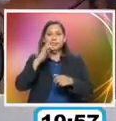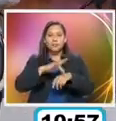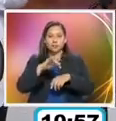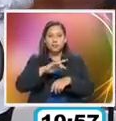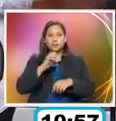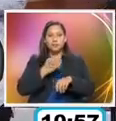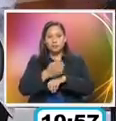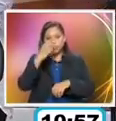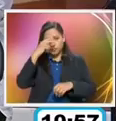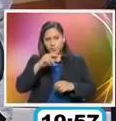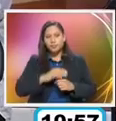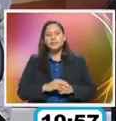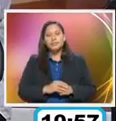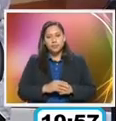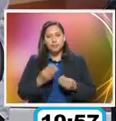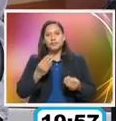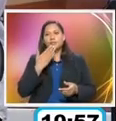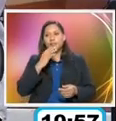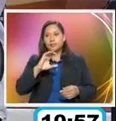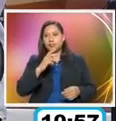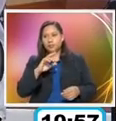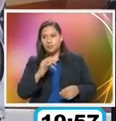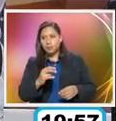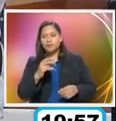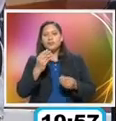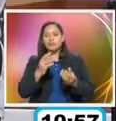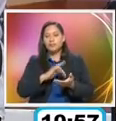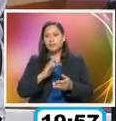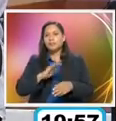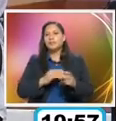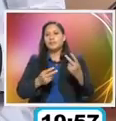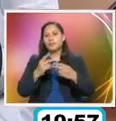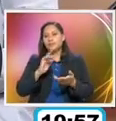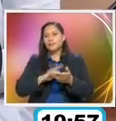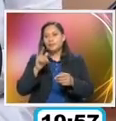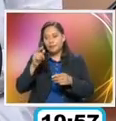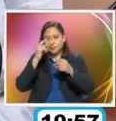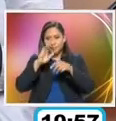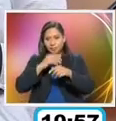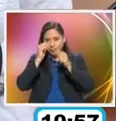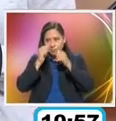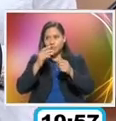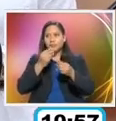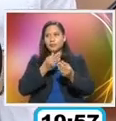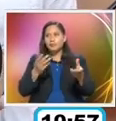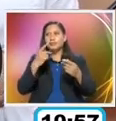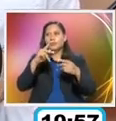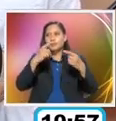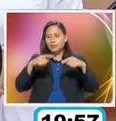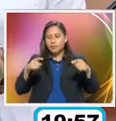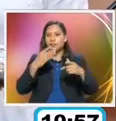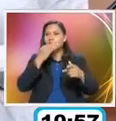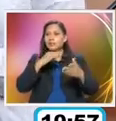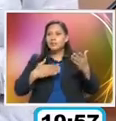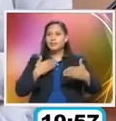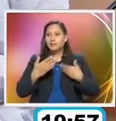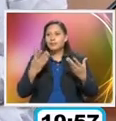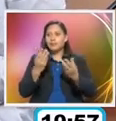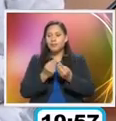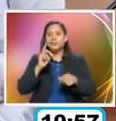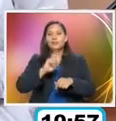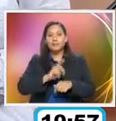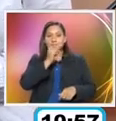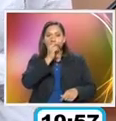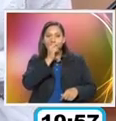Estado de México. Oye, pues muy bien, Chuy. Muchísimas No, gracias por muchísimas venir gracias a ti por atendernos. compartir tu música y por celebrar también con nosotros el Día